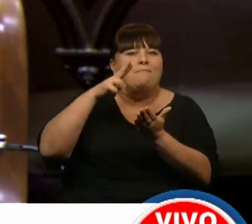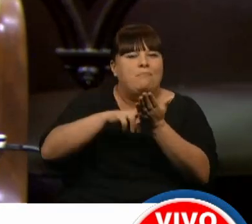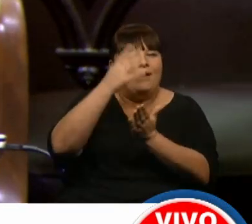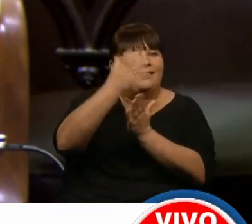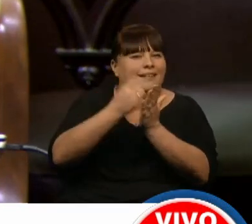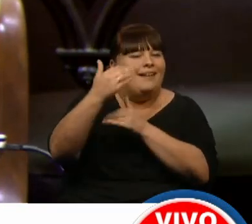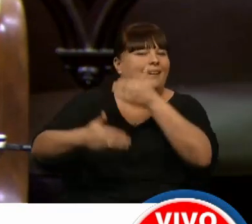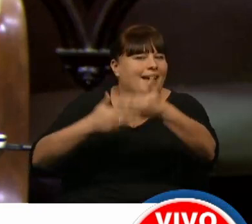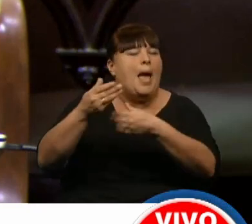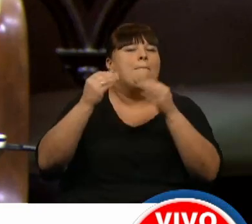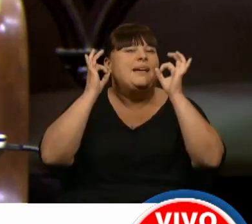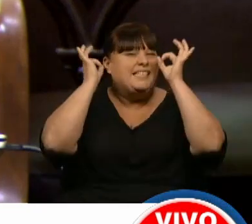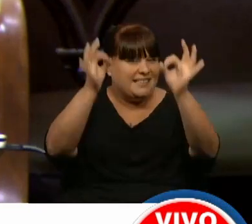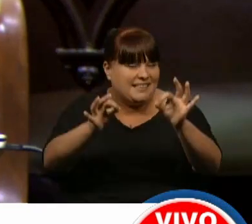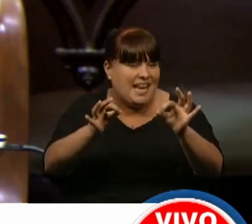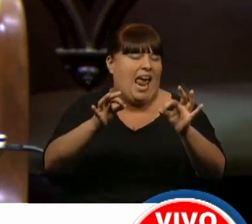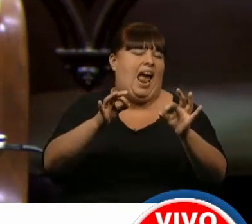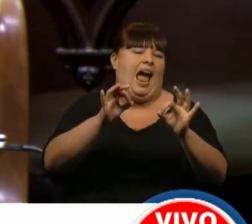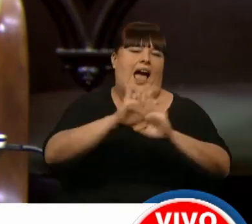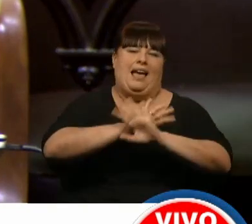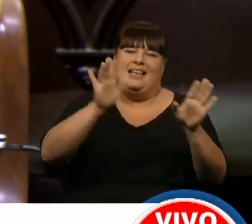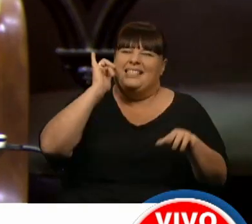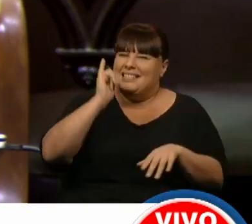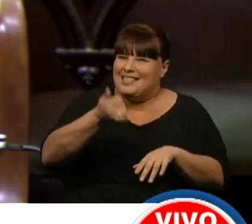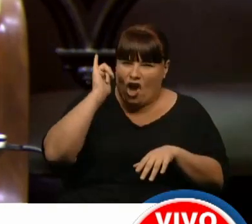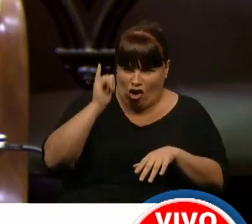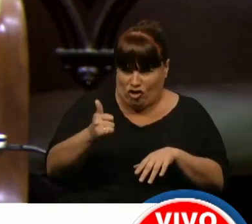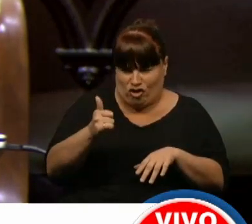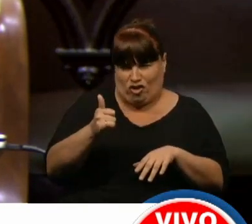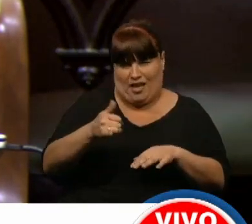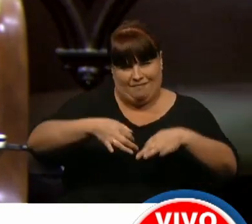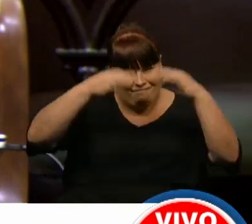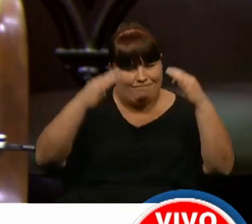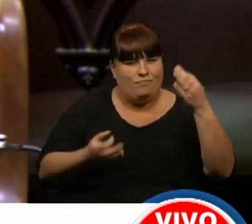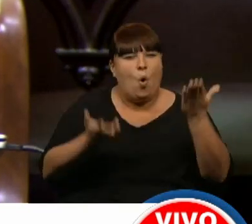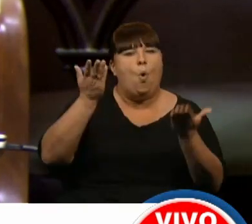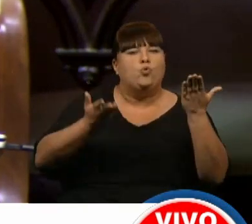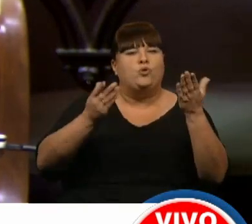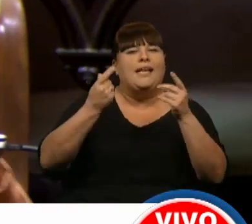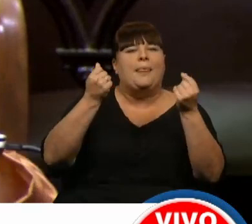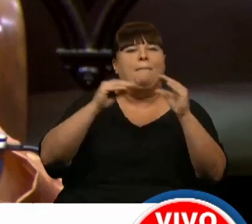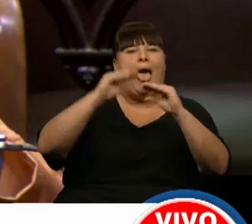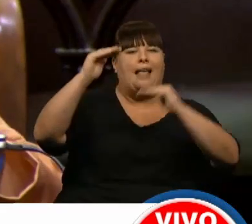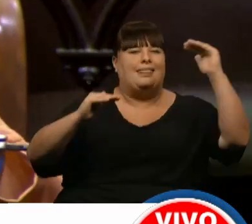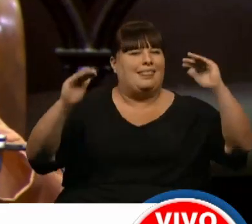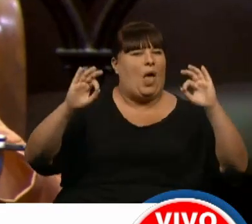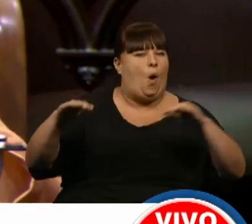contributiva, para poder alcanzar, sin lugar a duda, una real justicia